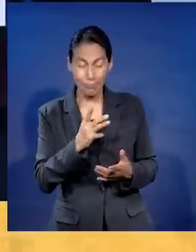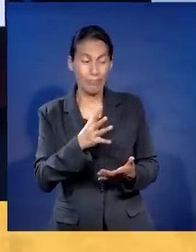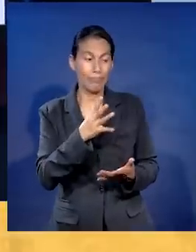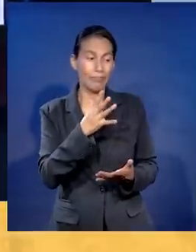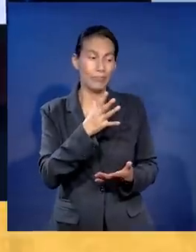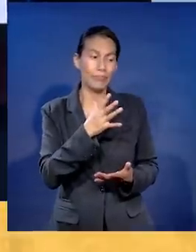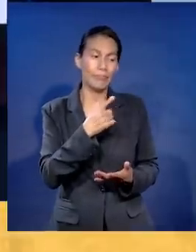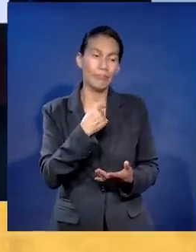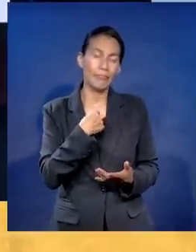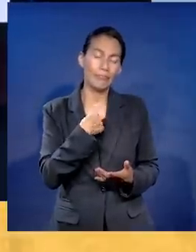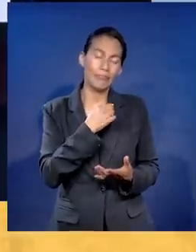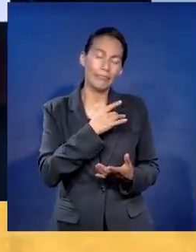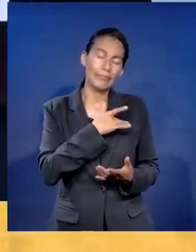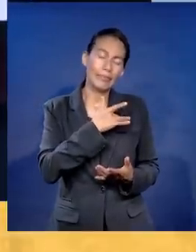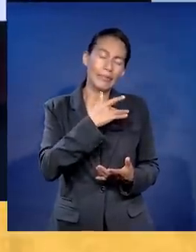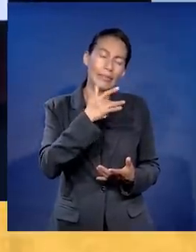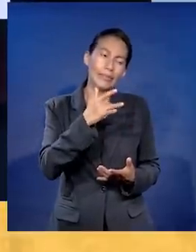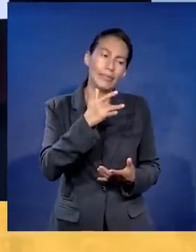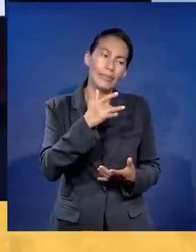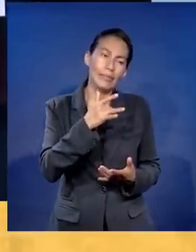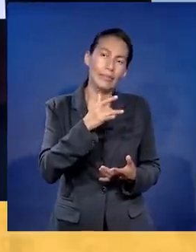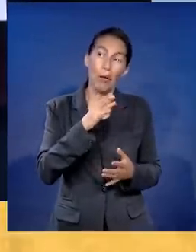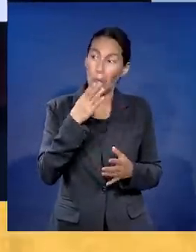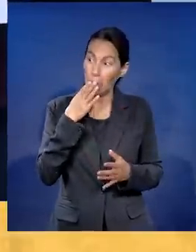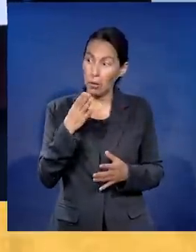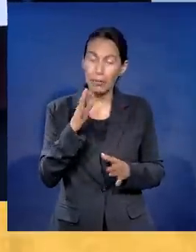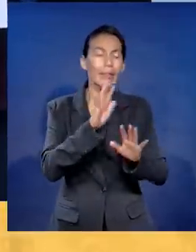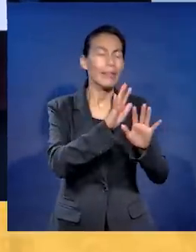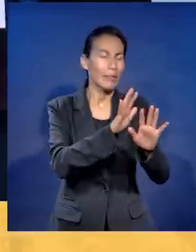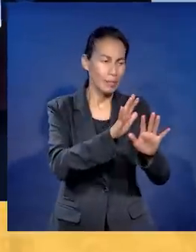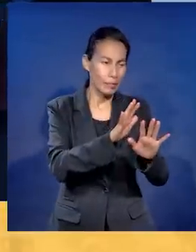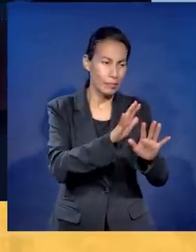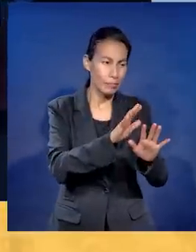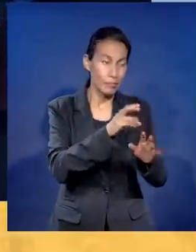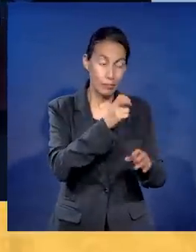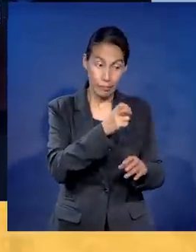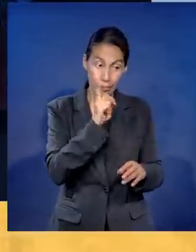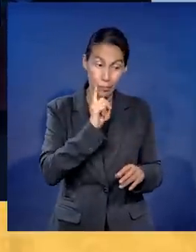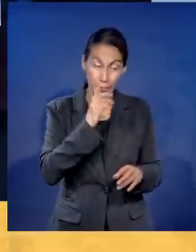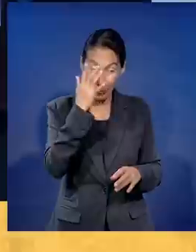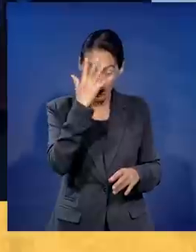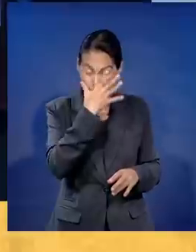no escúcheme hasta el final esta dama hermosa es casada